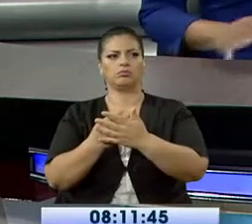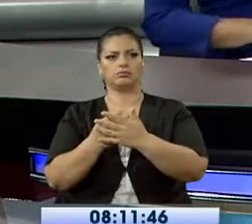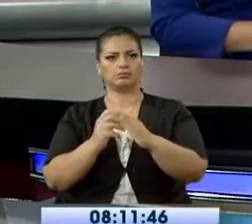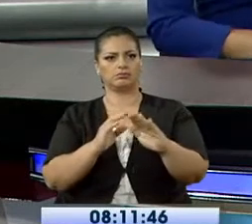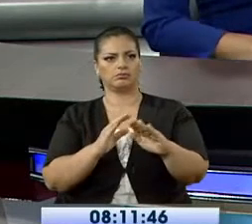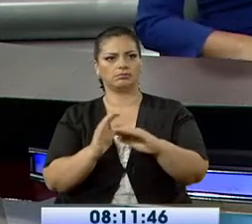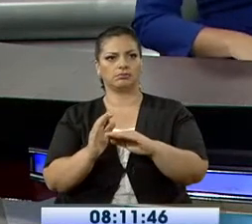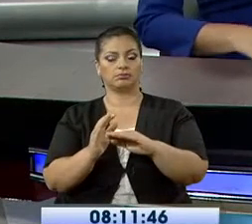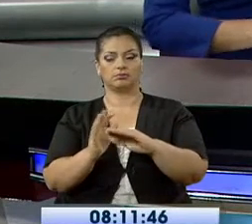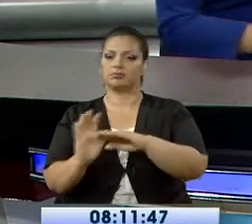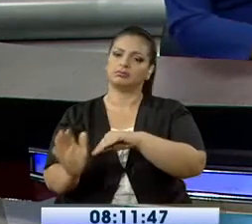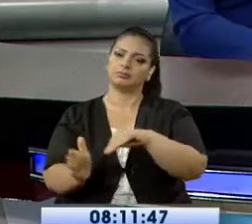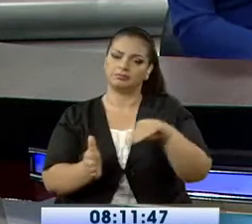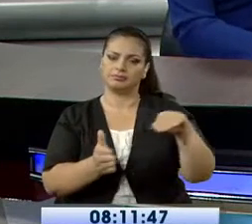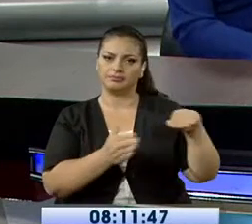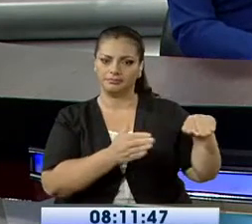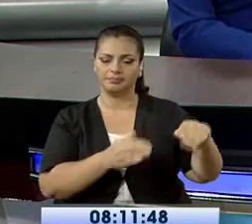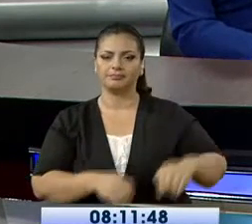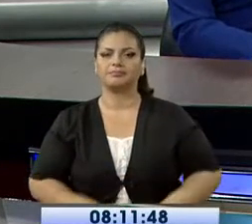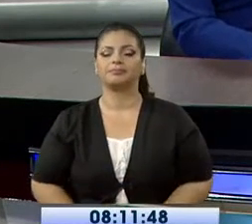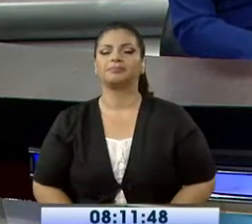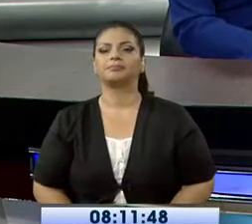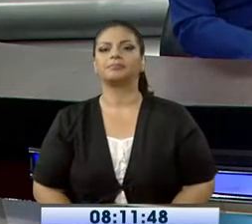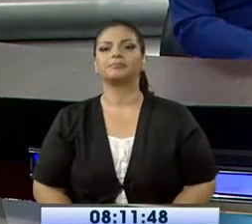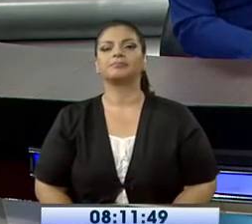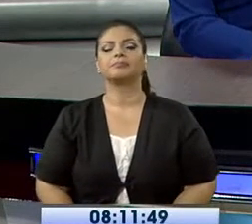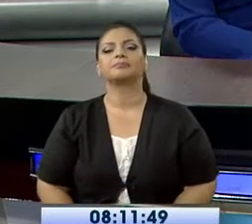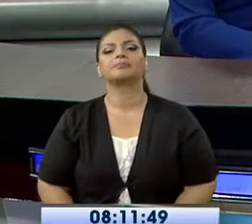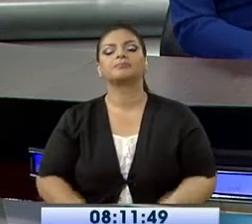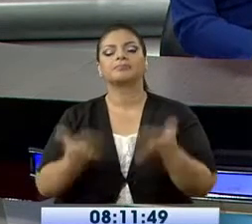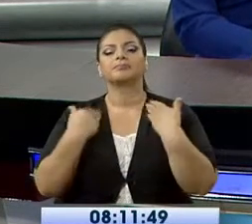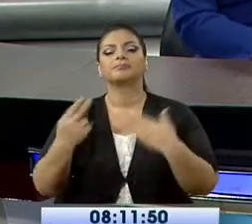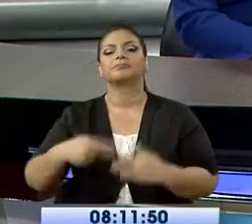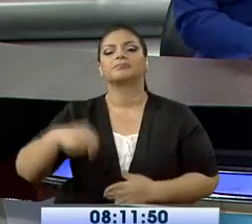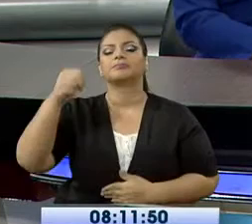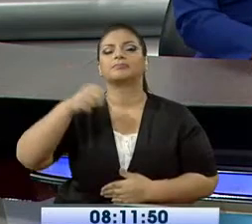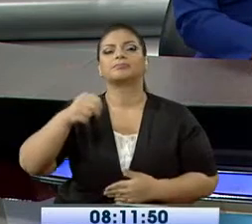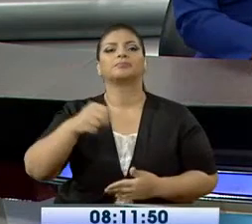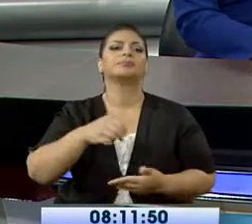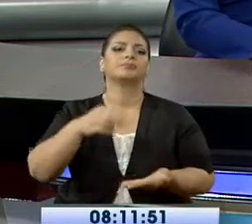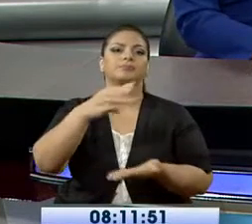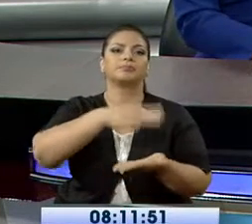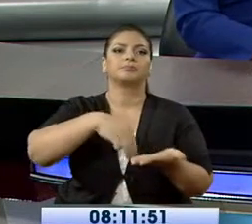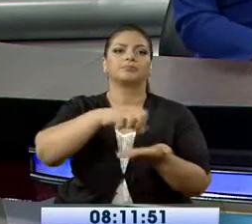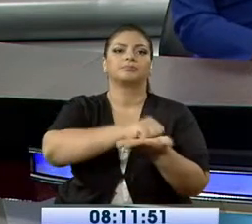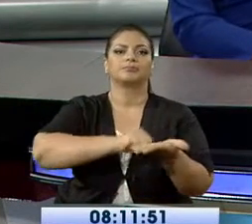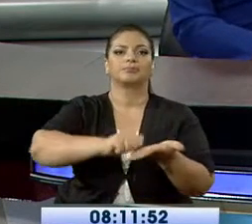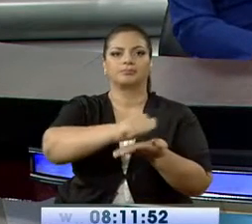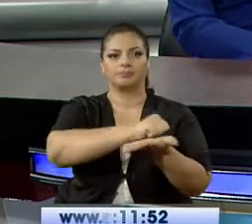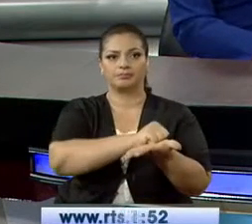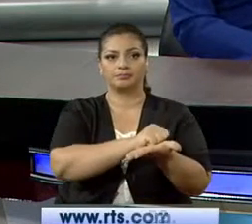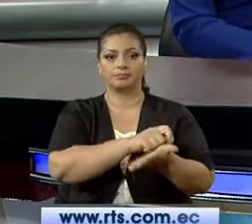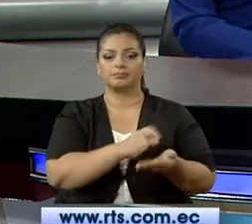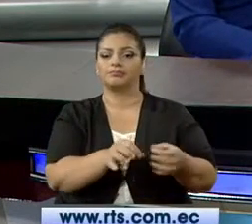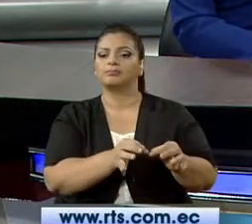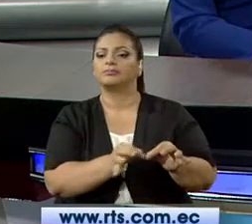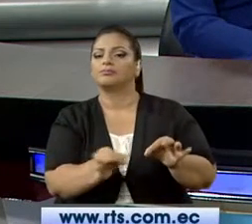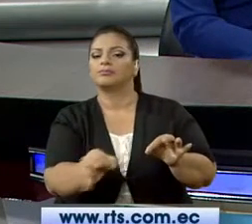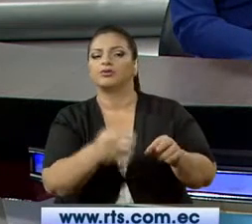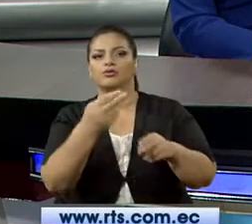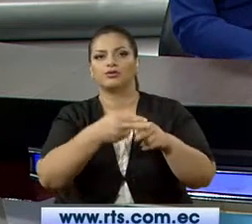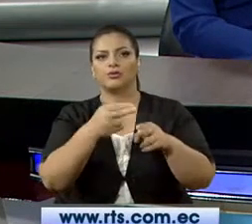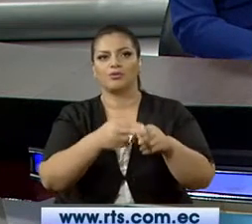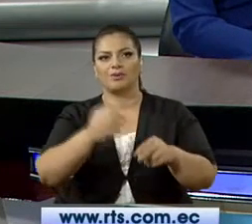alarma en la precooperativa del Sol en Monte Sinaí, en Guayaquil. Los moradores denuncian que existe